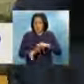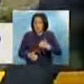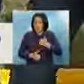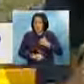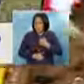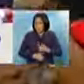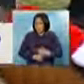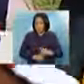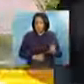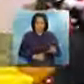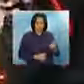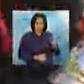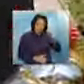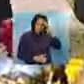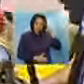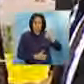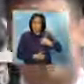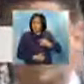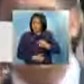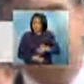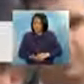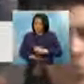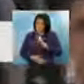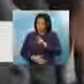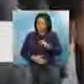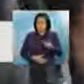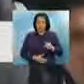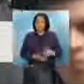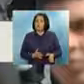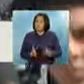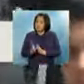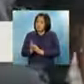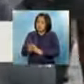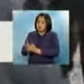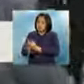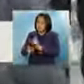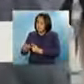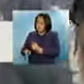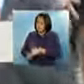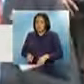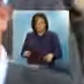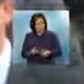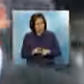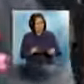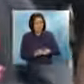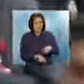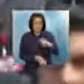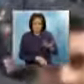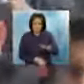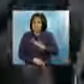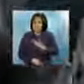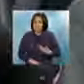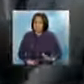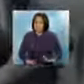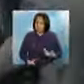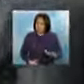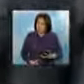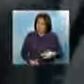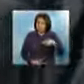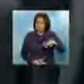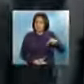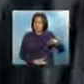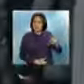solo nuestras Fuerzas Armadas y policiales deslumbraron y se llevaron el aplauso del público, sino también el presidente Pedro